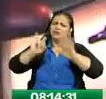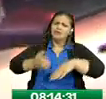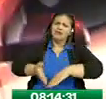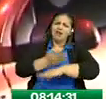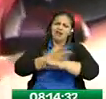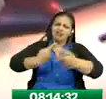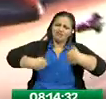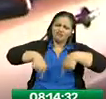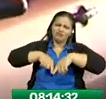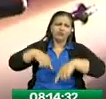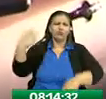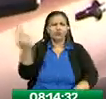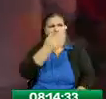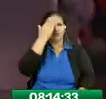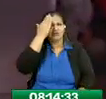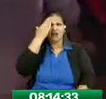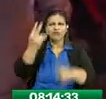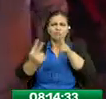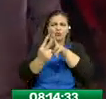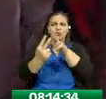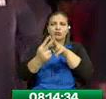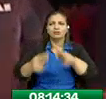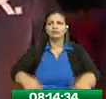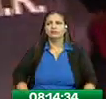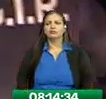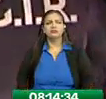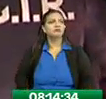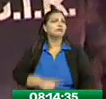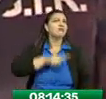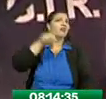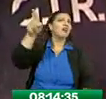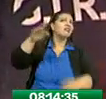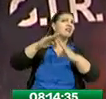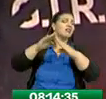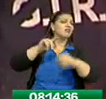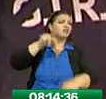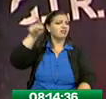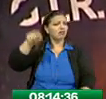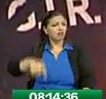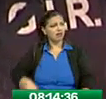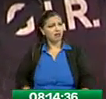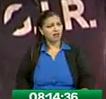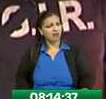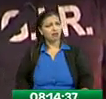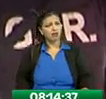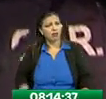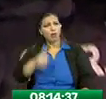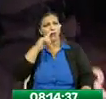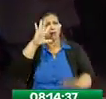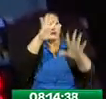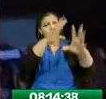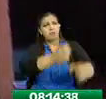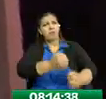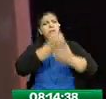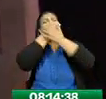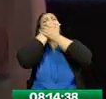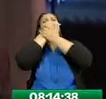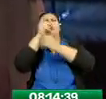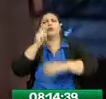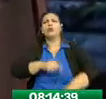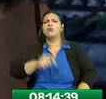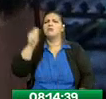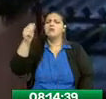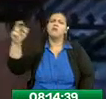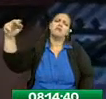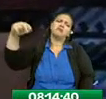Todos los barrios lo saben que es mujer de él. Sí, ella vive ahí arriba, pues, con él. ¿Sí? Ella siempre vive, baja a la mecánica a